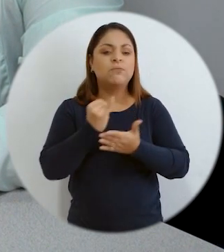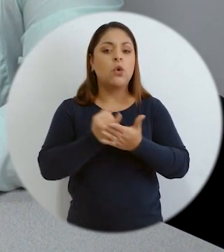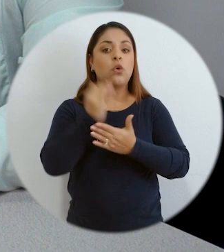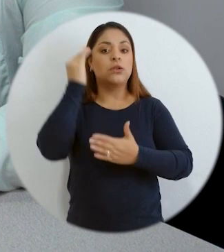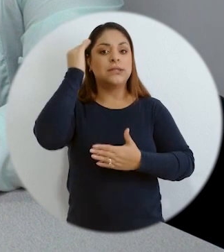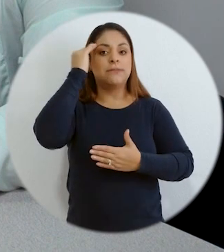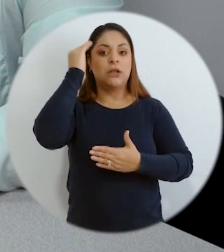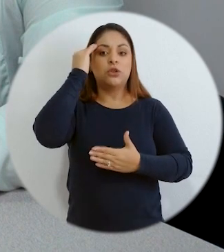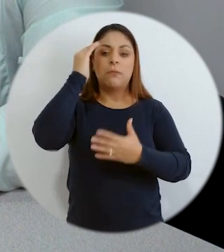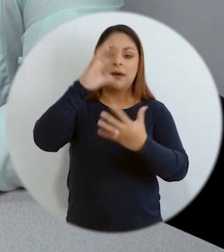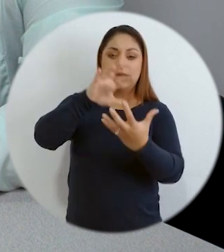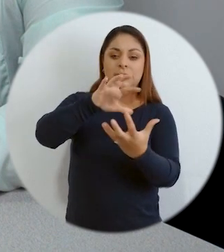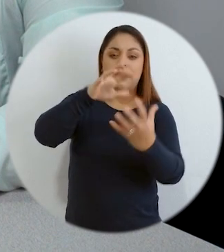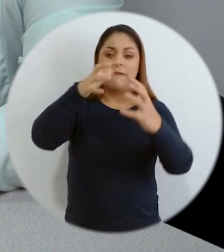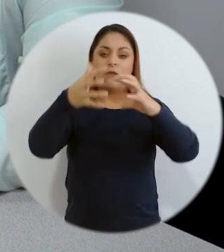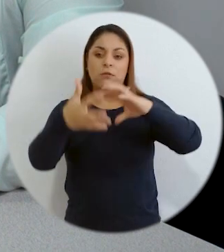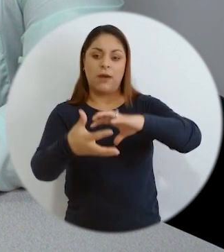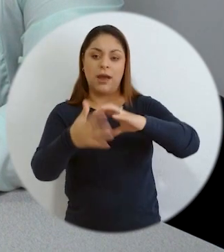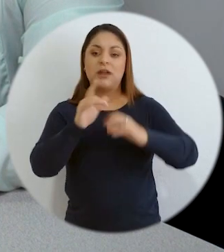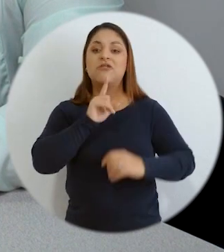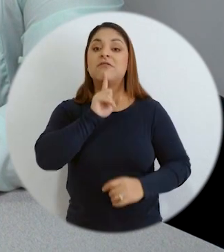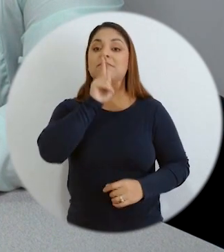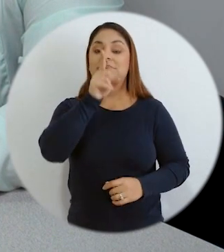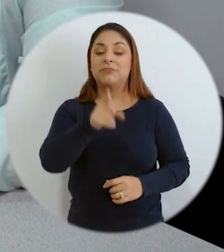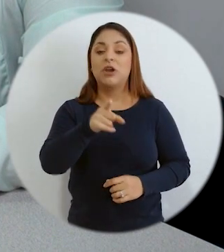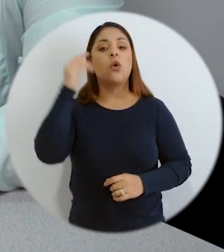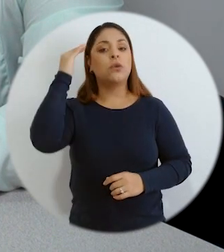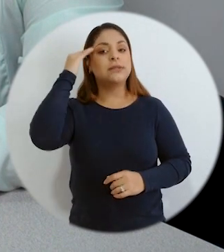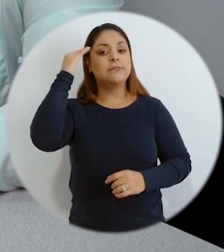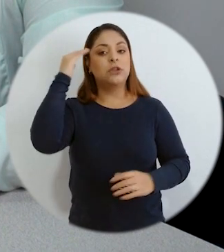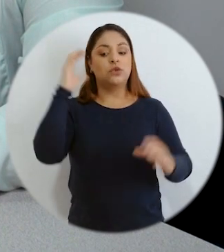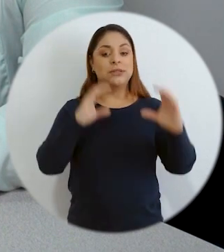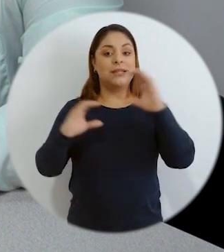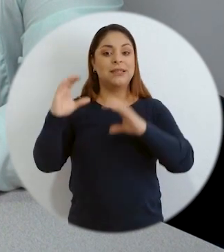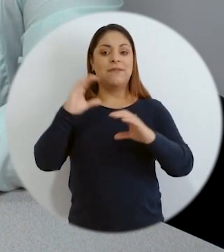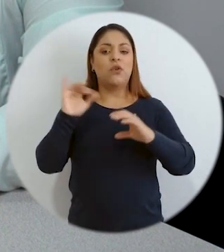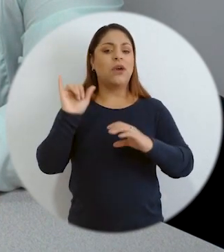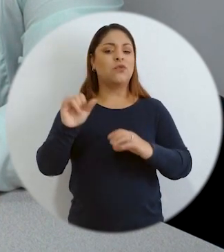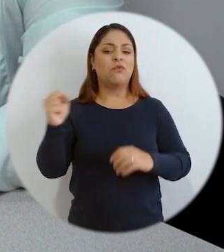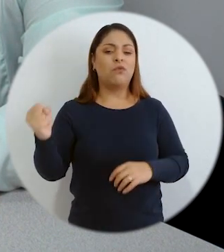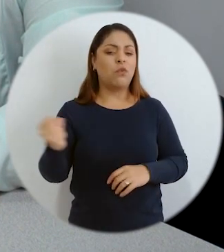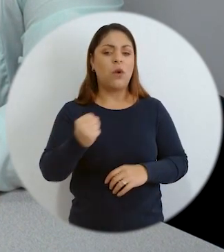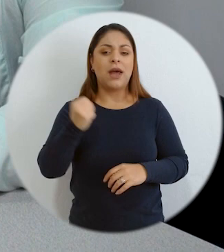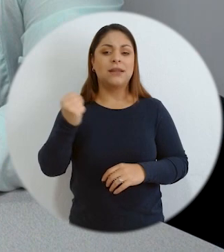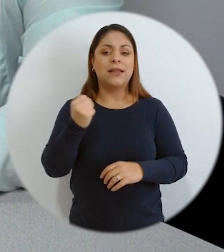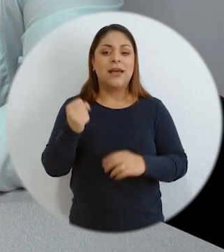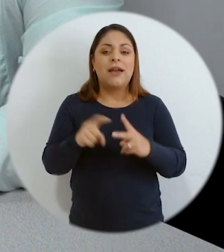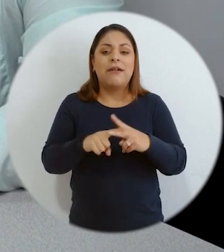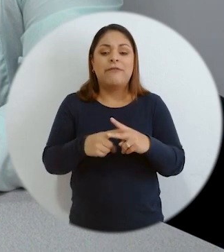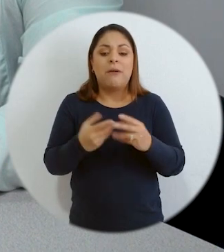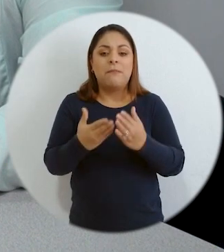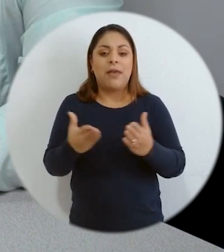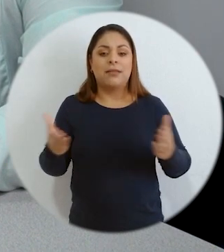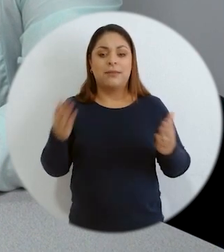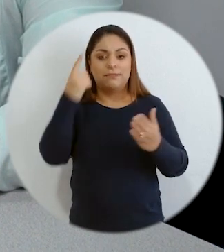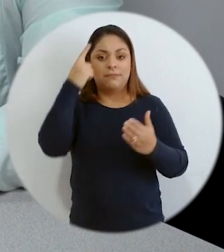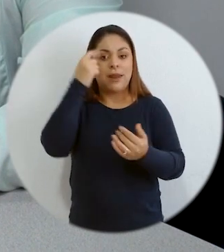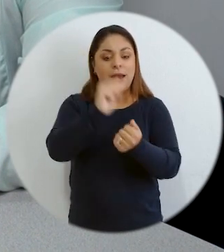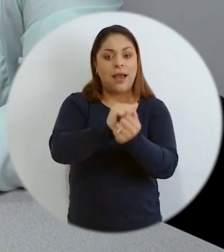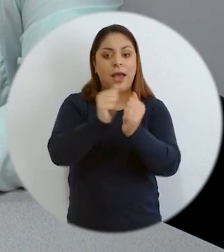contribuir a crear conocimiento para transformar la realidad. Creo que el conocimiento científico es la herramienta más potente